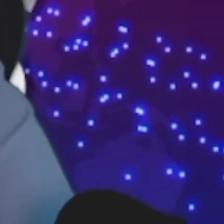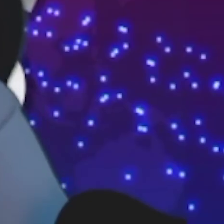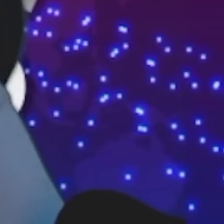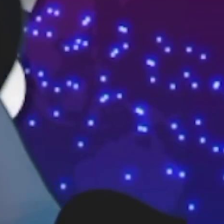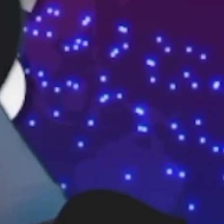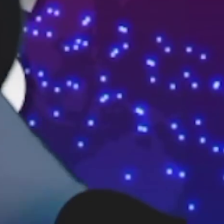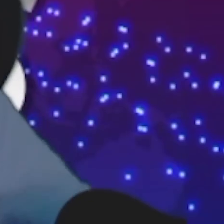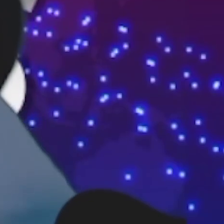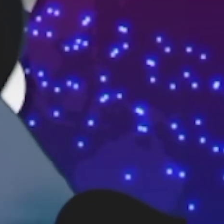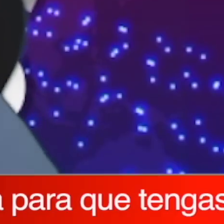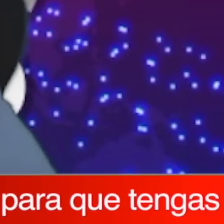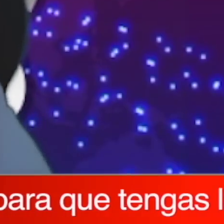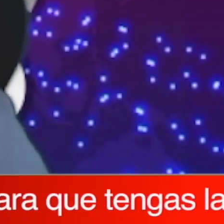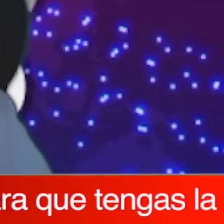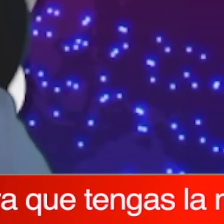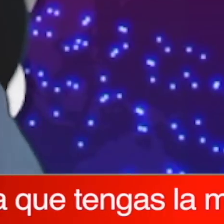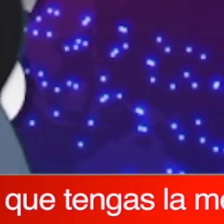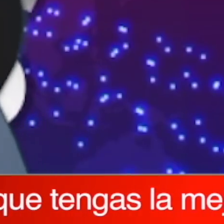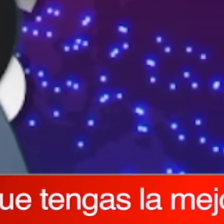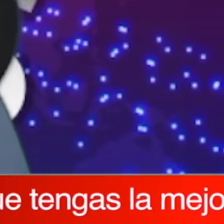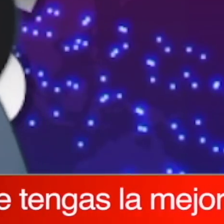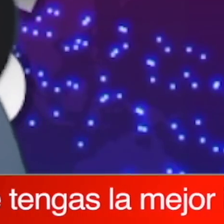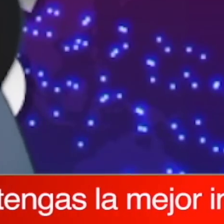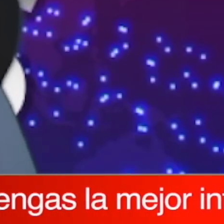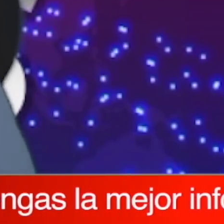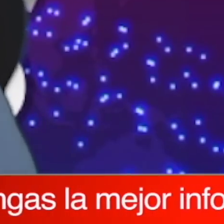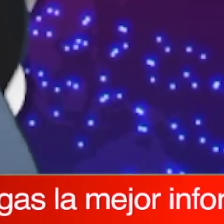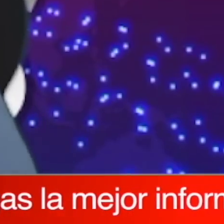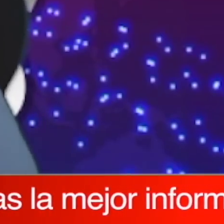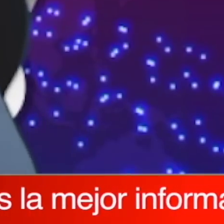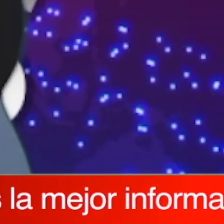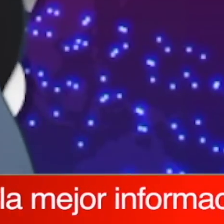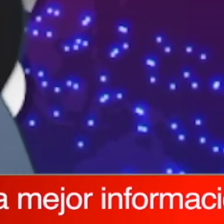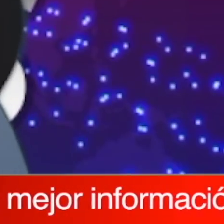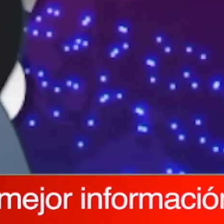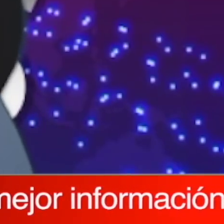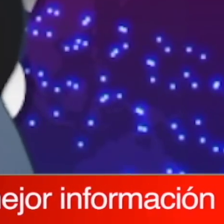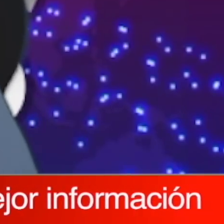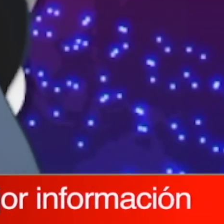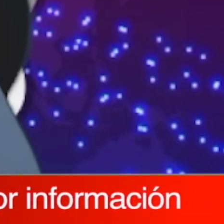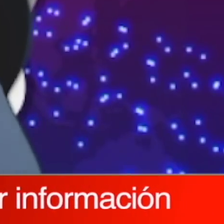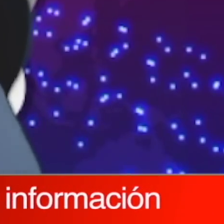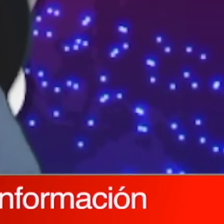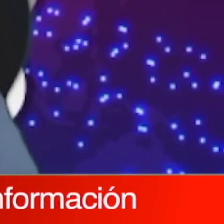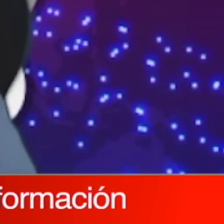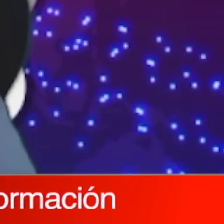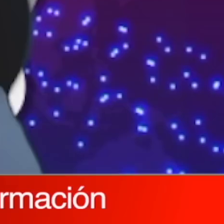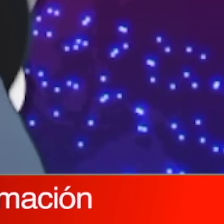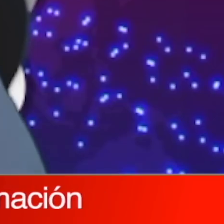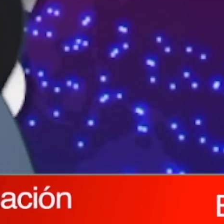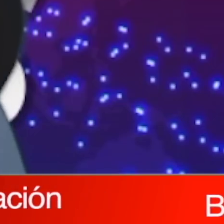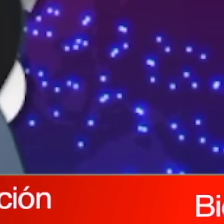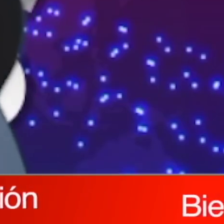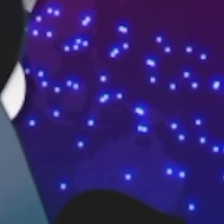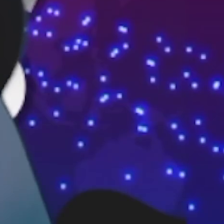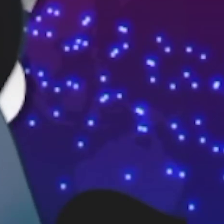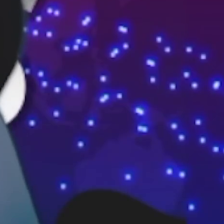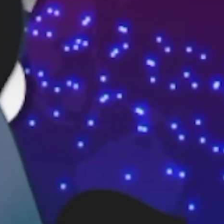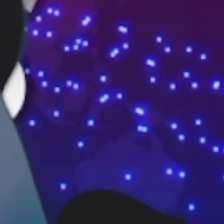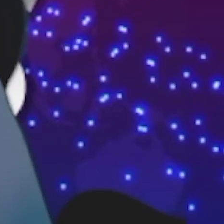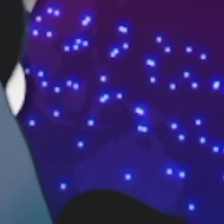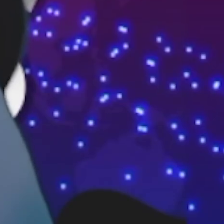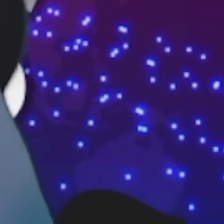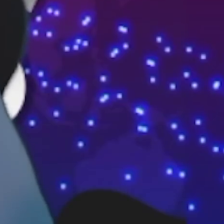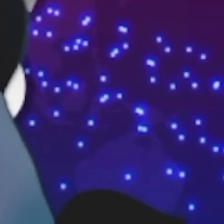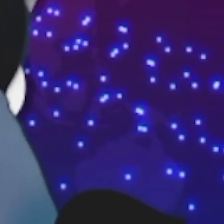Genaro García Luna está acorralado y ahora su caso ha dado un giro de 180 grados y es que empieza